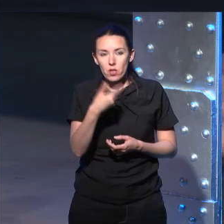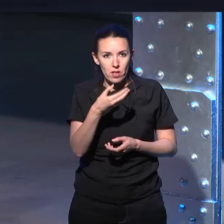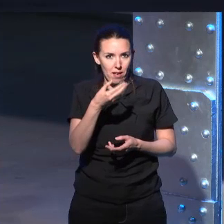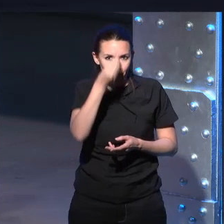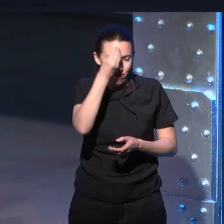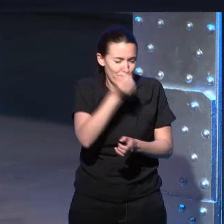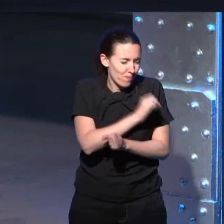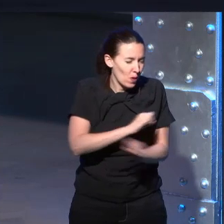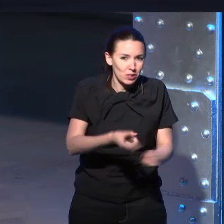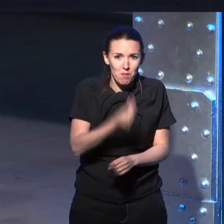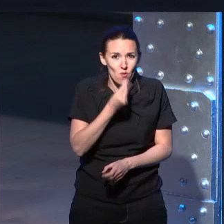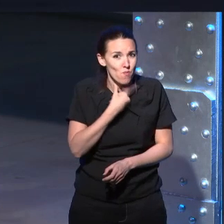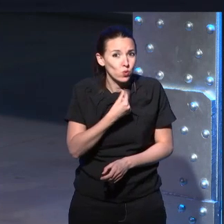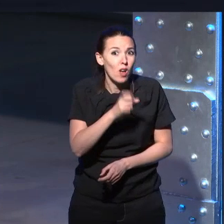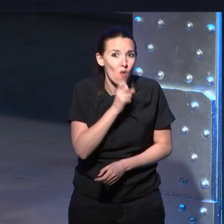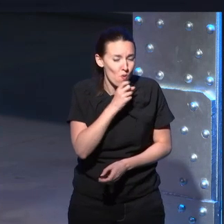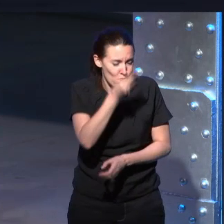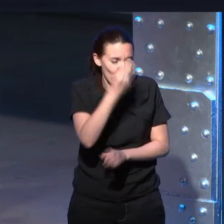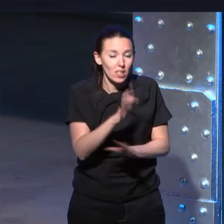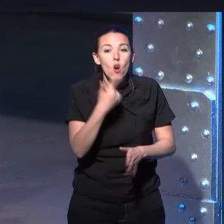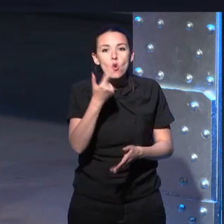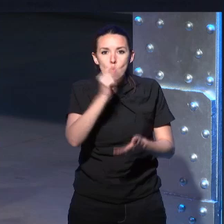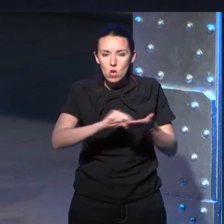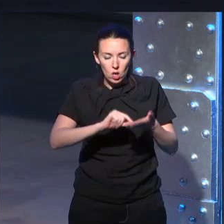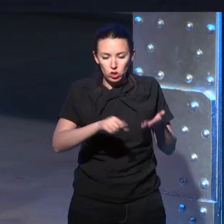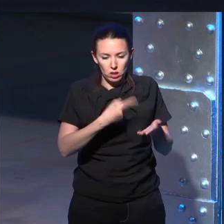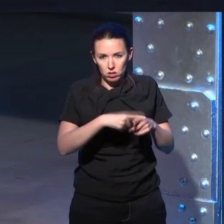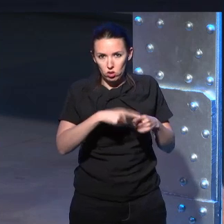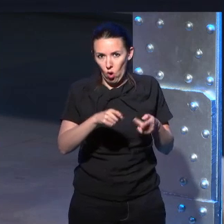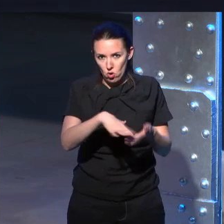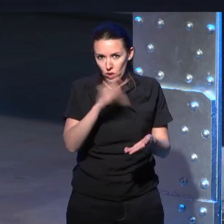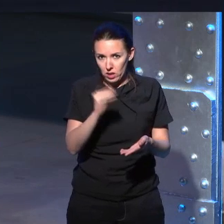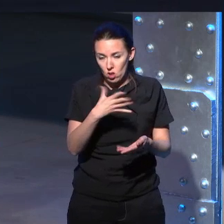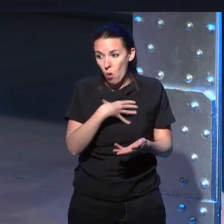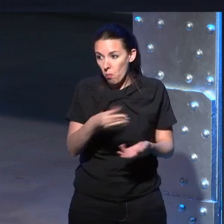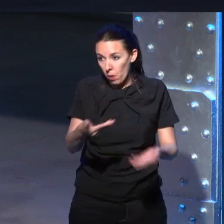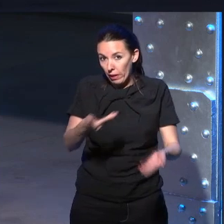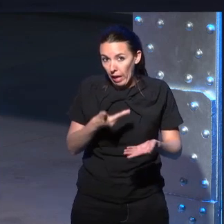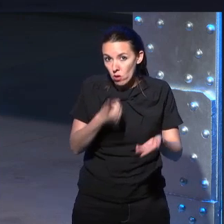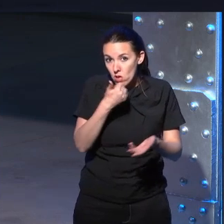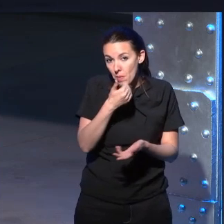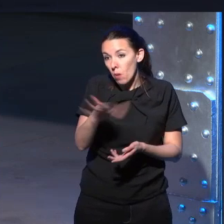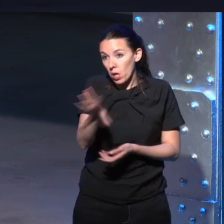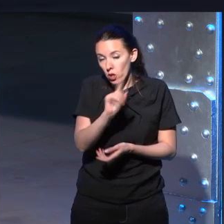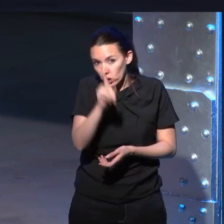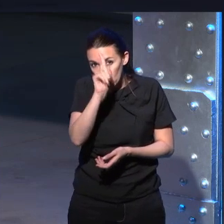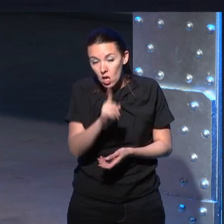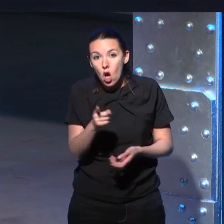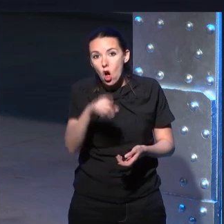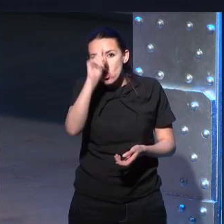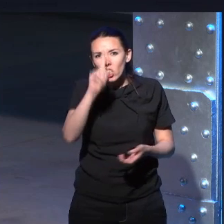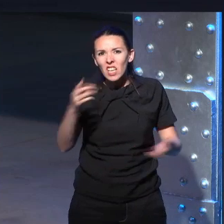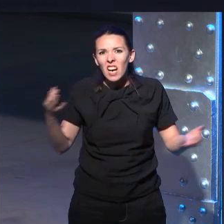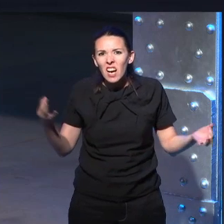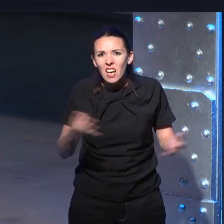imaginar lo que le gusta comer. Pero yo me he apuntado a una serie de cosas que no entiendo. Y a lo mejor le puedo echar una mano a alguien que tampoco lo entiende. No sé qué cojones